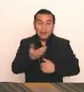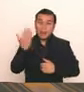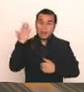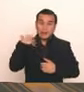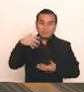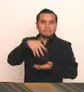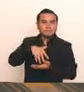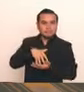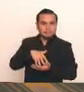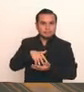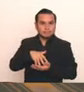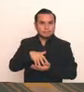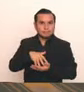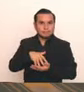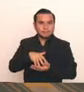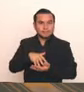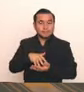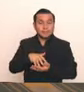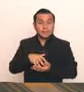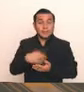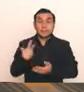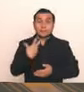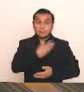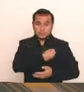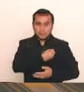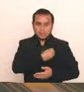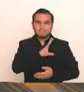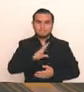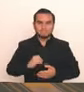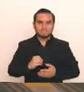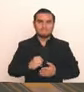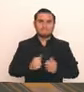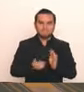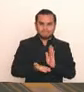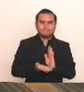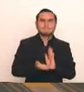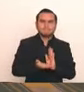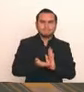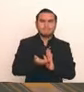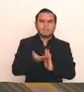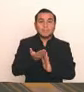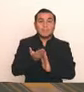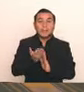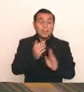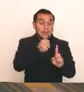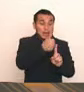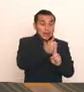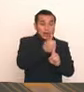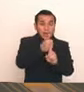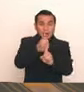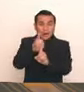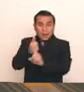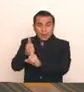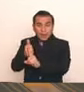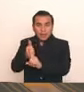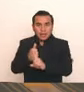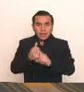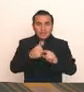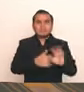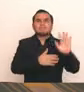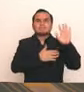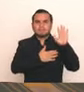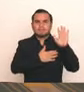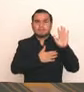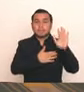posesión nuestro país va a avanzar no existe ninguna duda de eso porque cada uno de nosotros se encargará de que se haga realidad